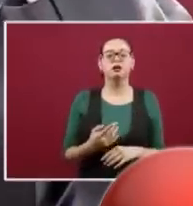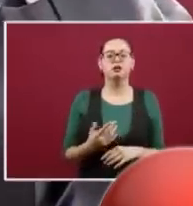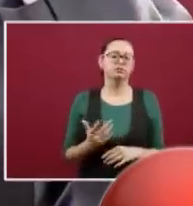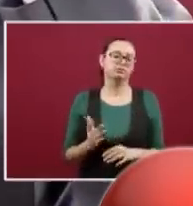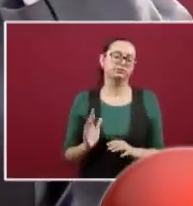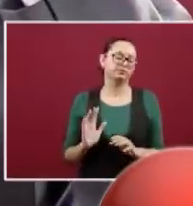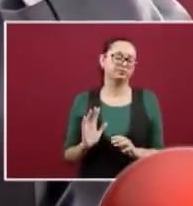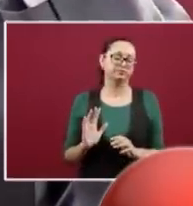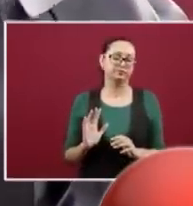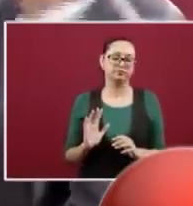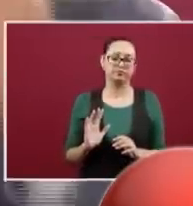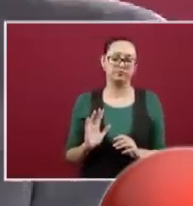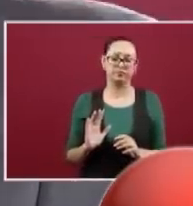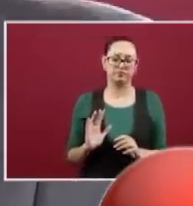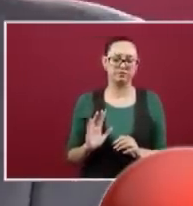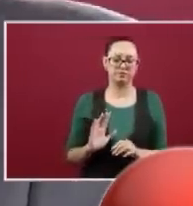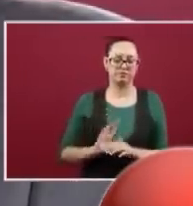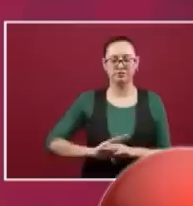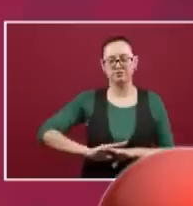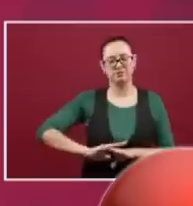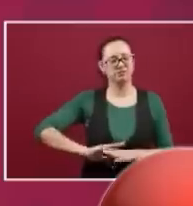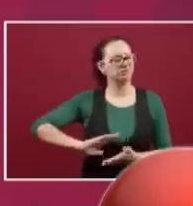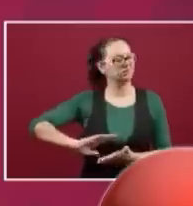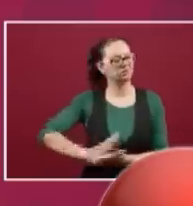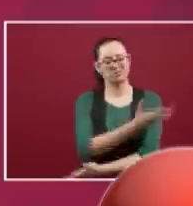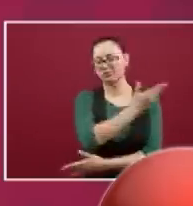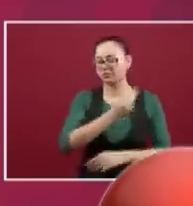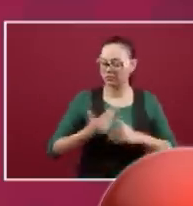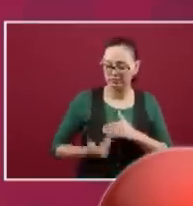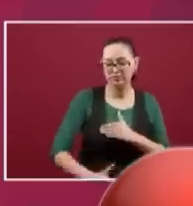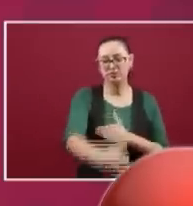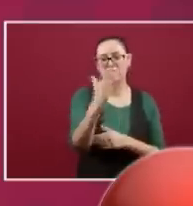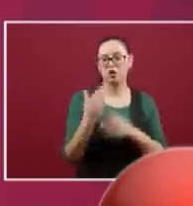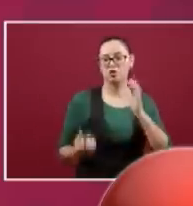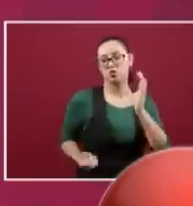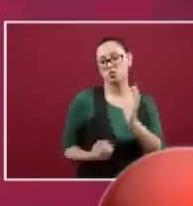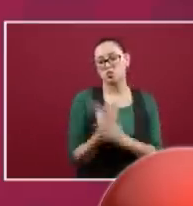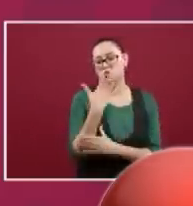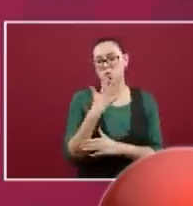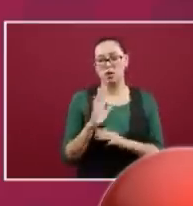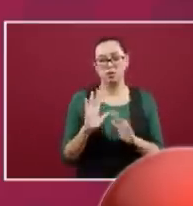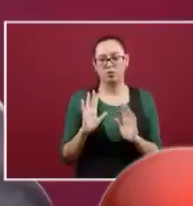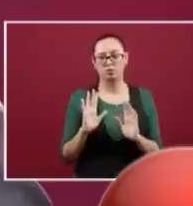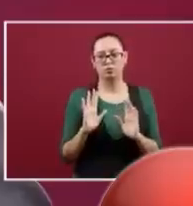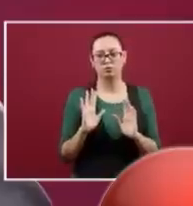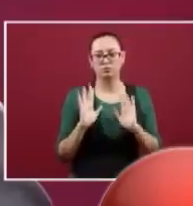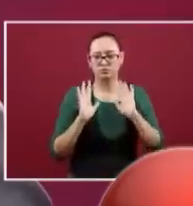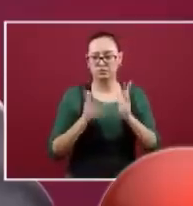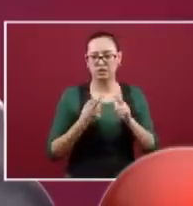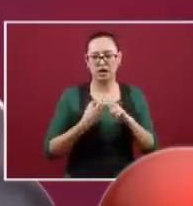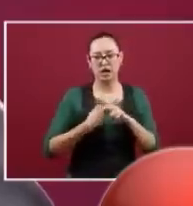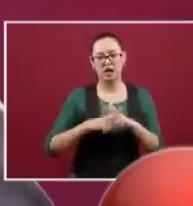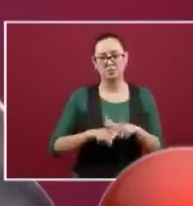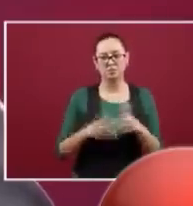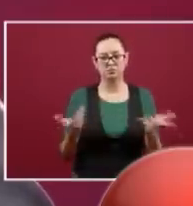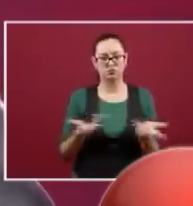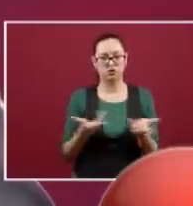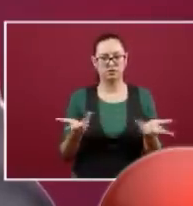que empecemos de nuevo, como los estamos haciendo, como ya lo